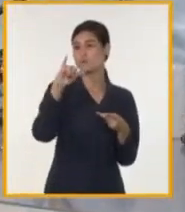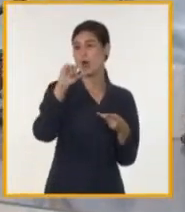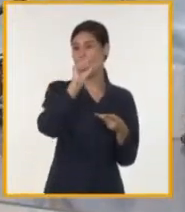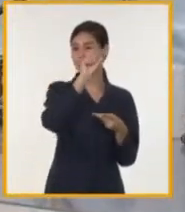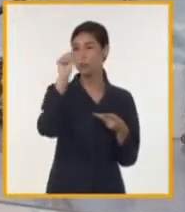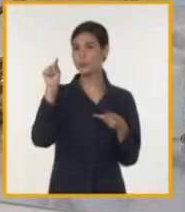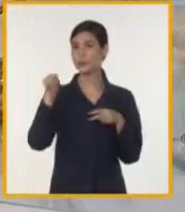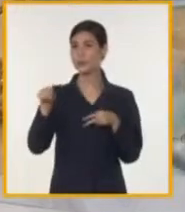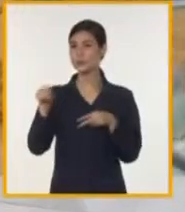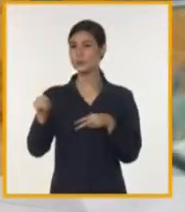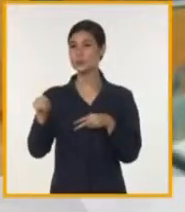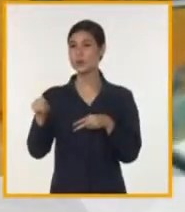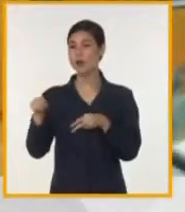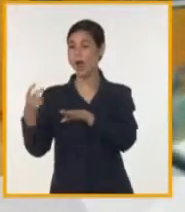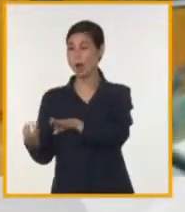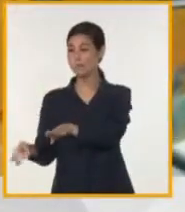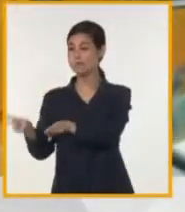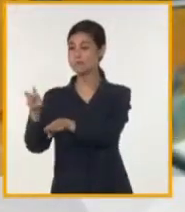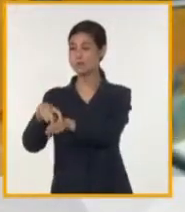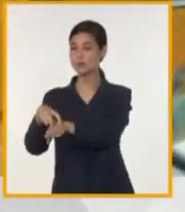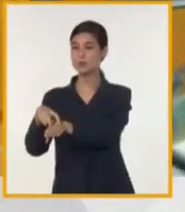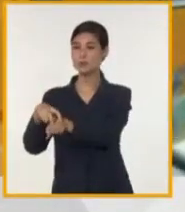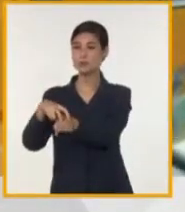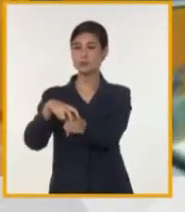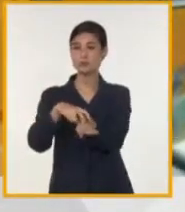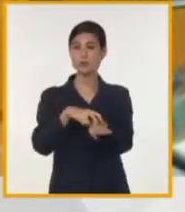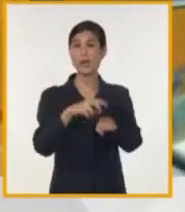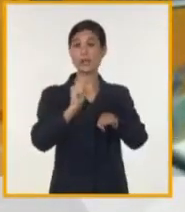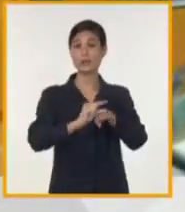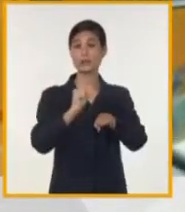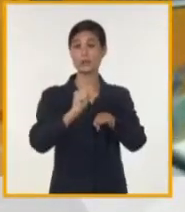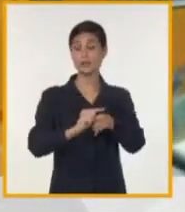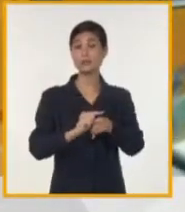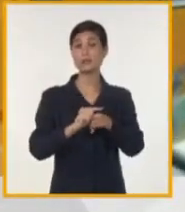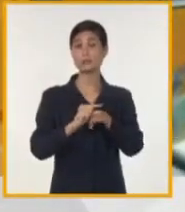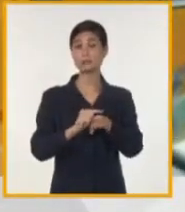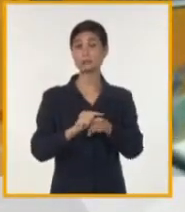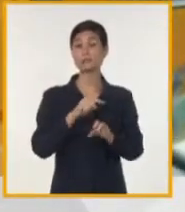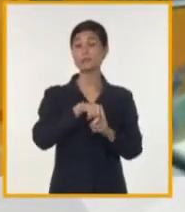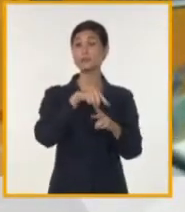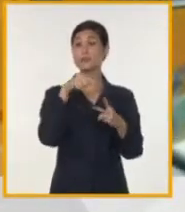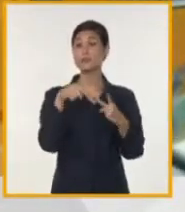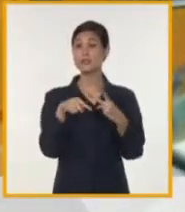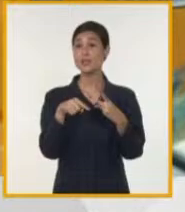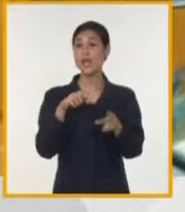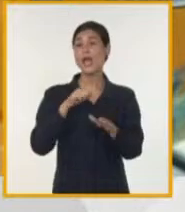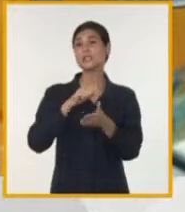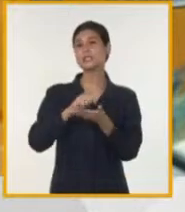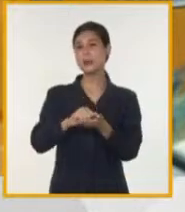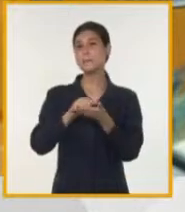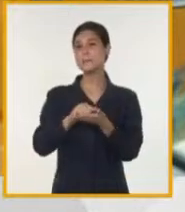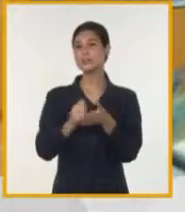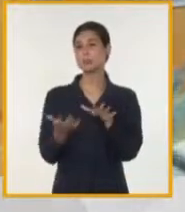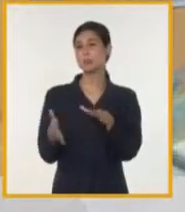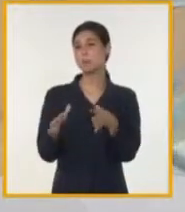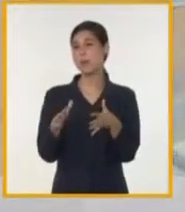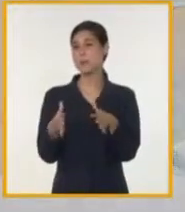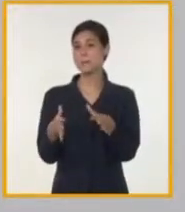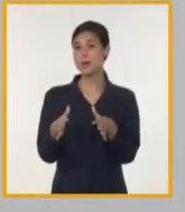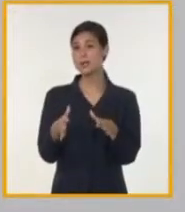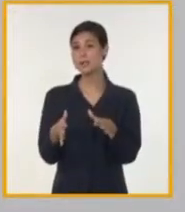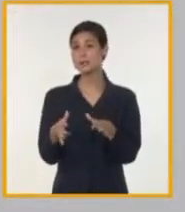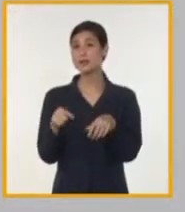Y están también los servicios regulares, que era antes la empresa de Cuba Taxi, que se